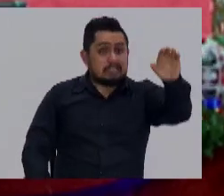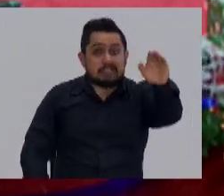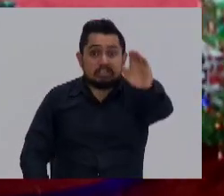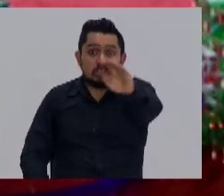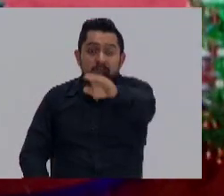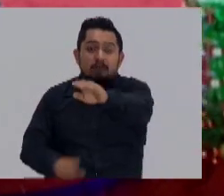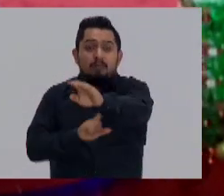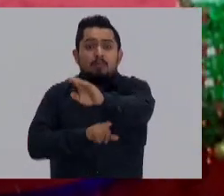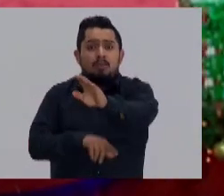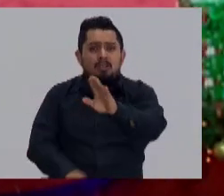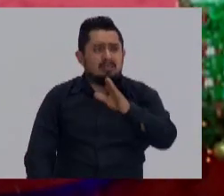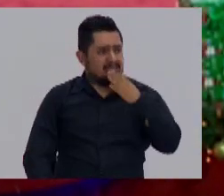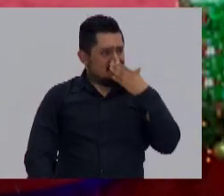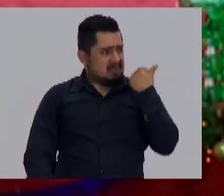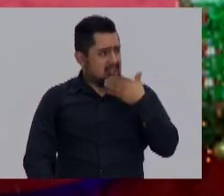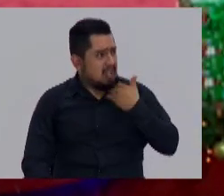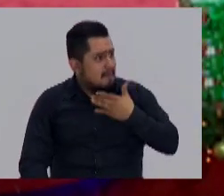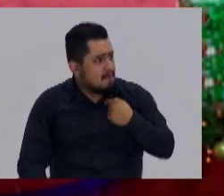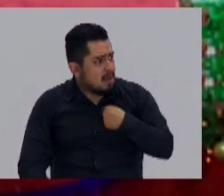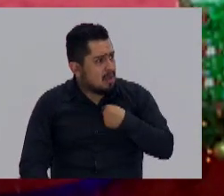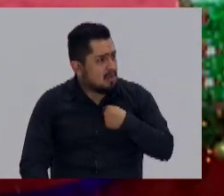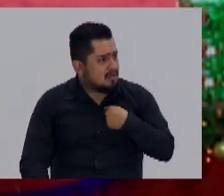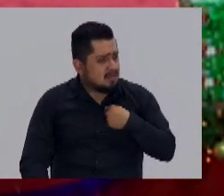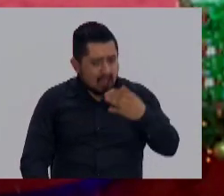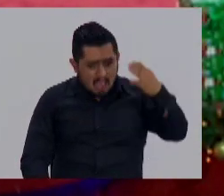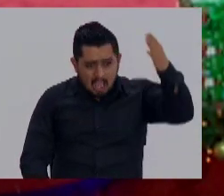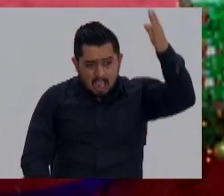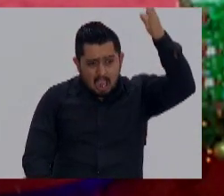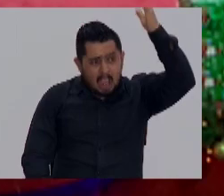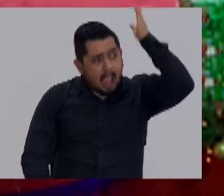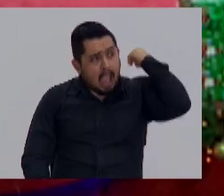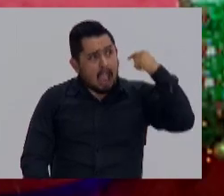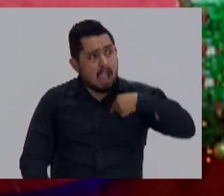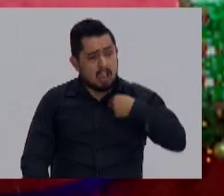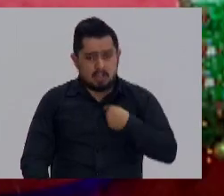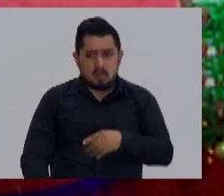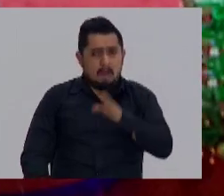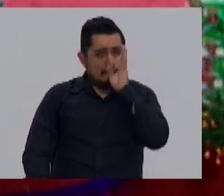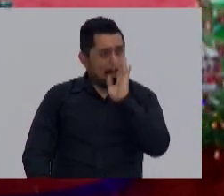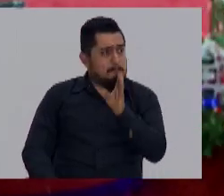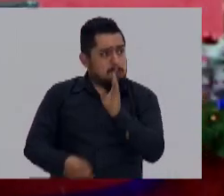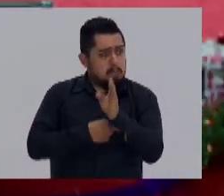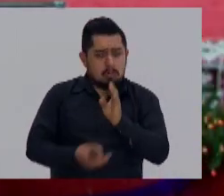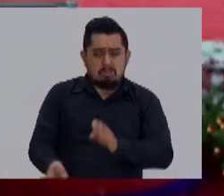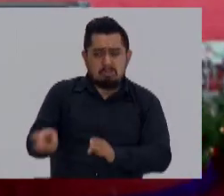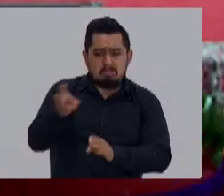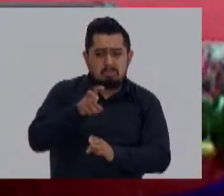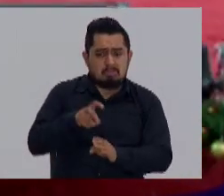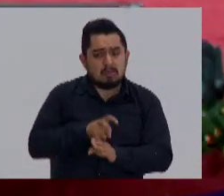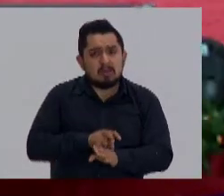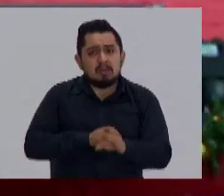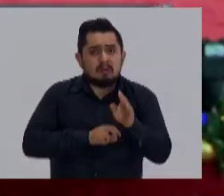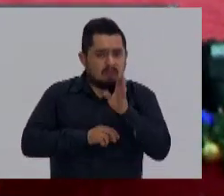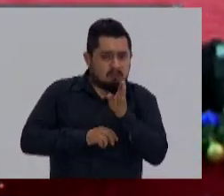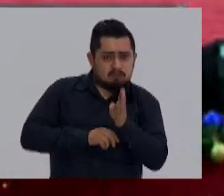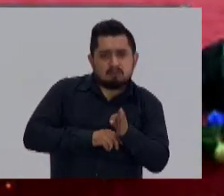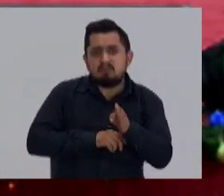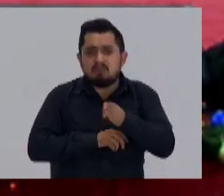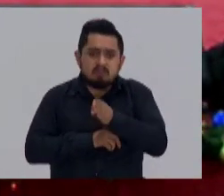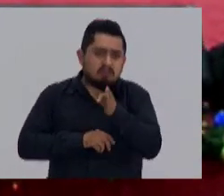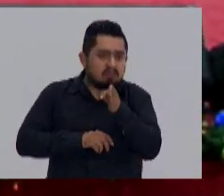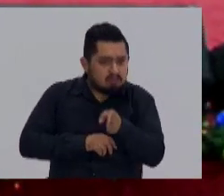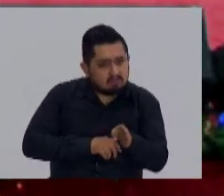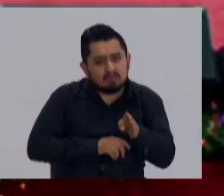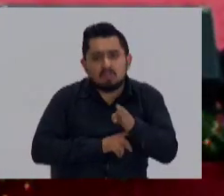pasó? ¿Qué me pasó? Yo era una que me subía ahí en la terminal de Occidente. Me daba nervios porque el bus comenzaba a